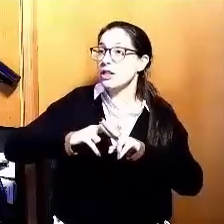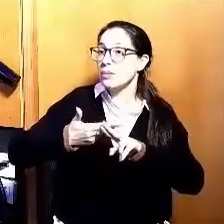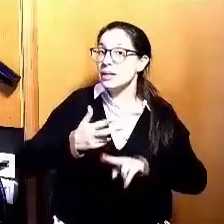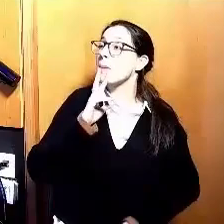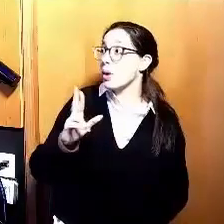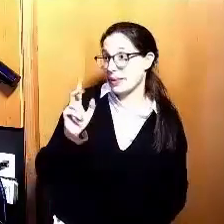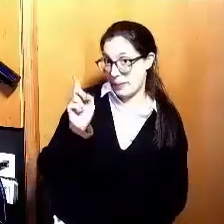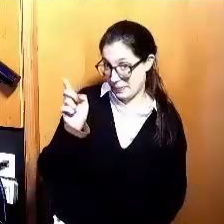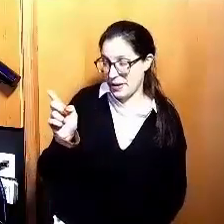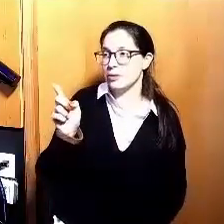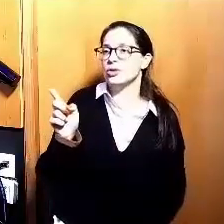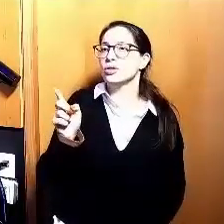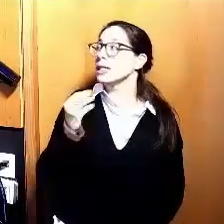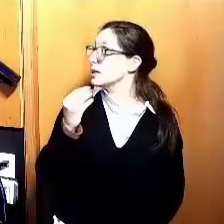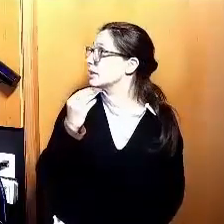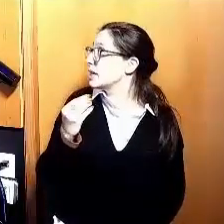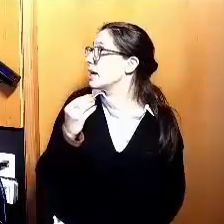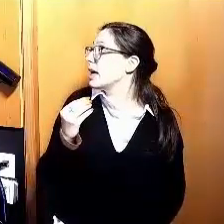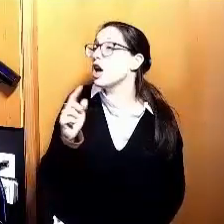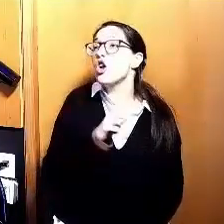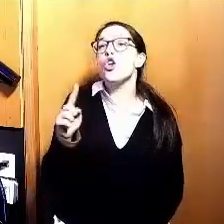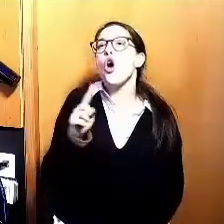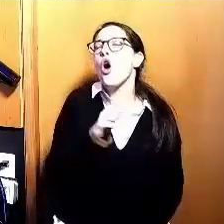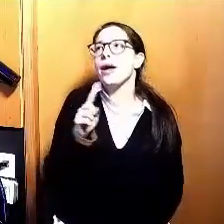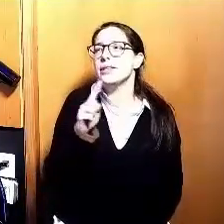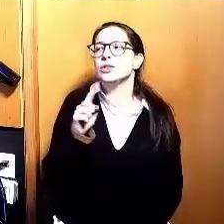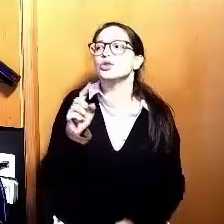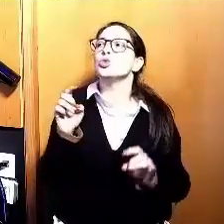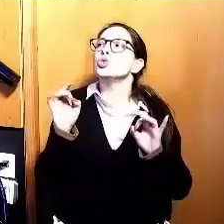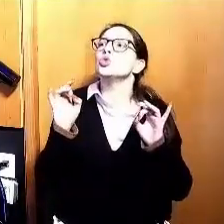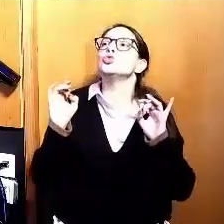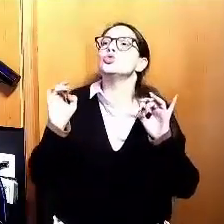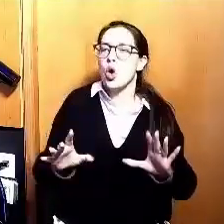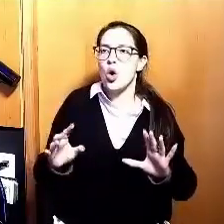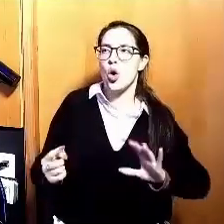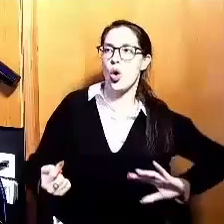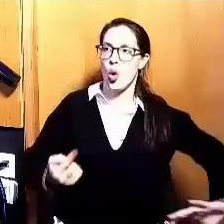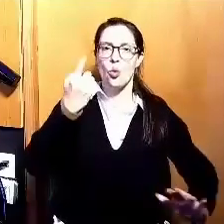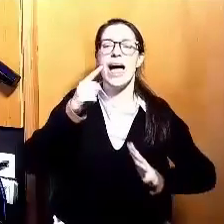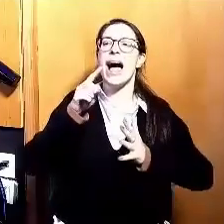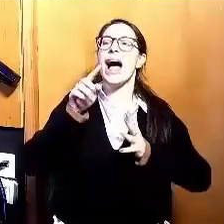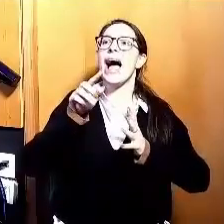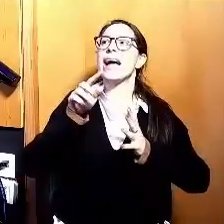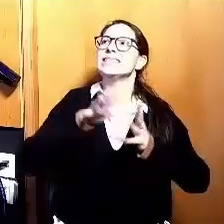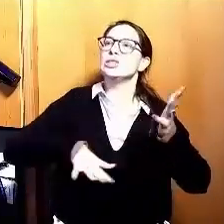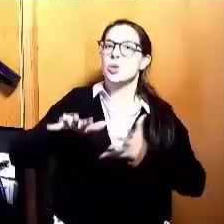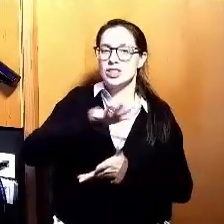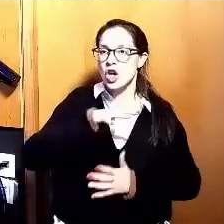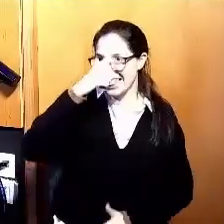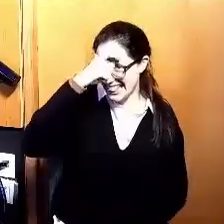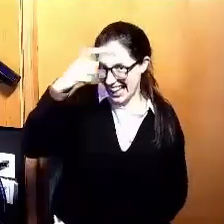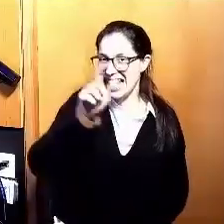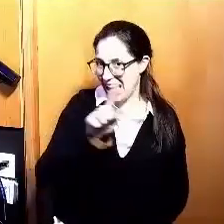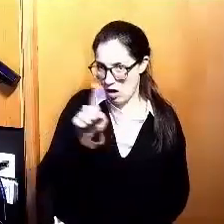esta pregunta, que es que no se trata los datos abiertos no es solamente una cuestión, digamos, técnica o de tecnología, sino un